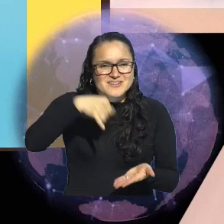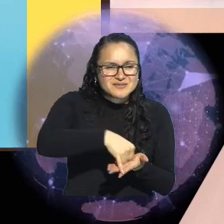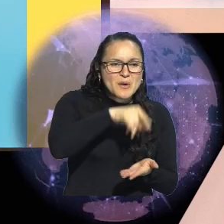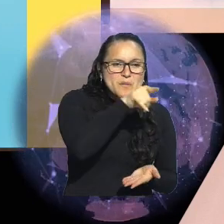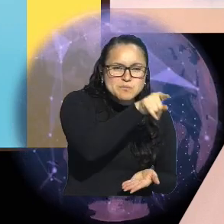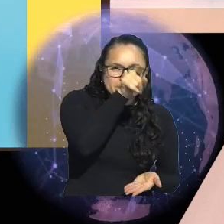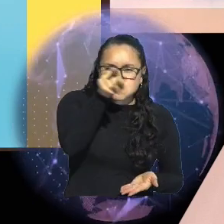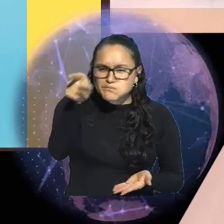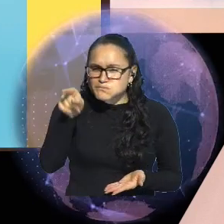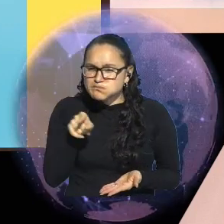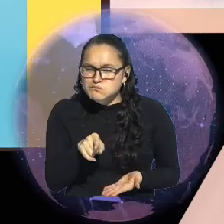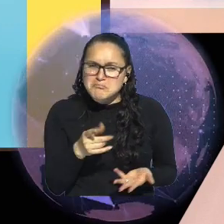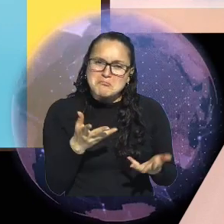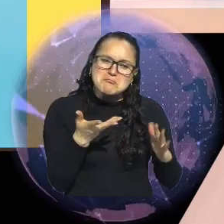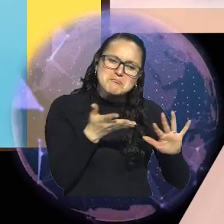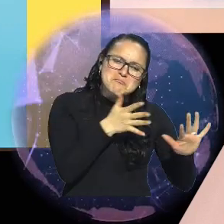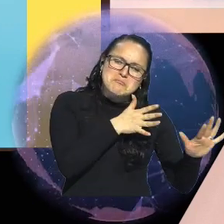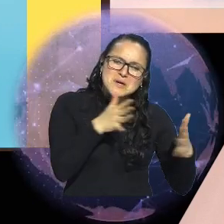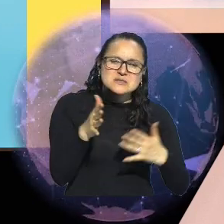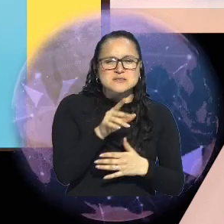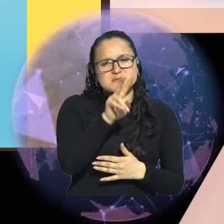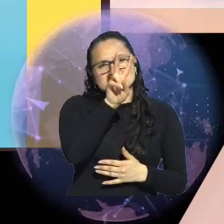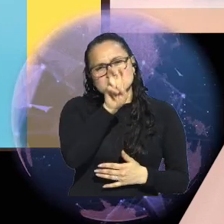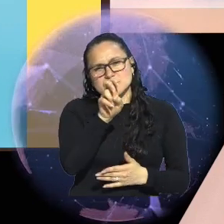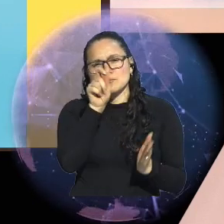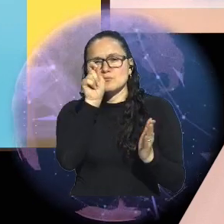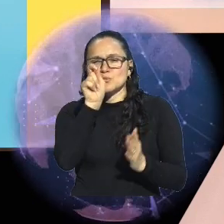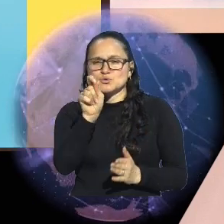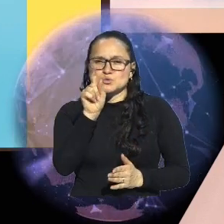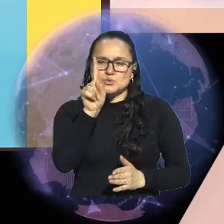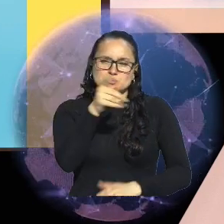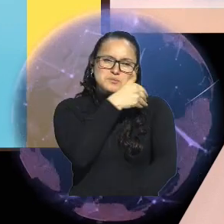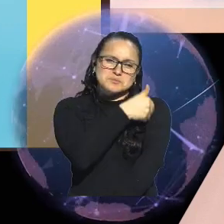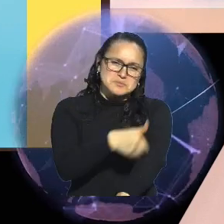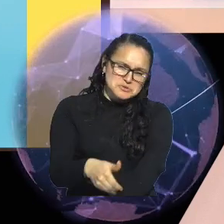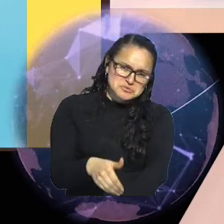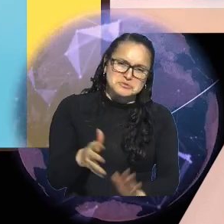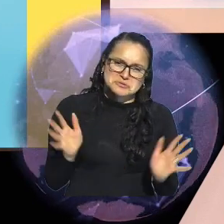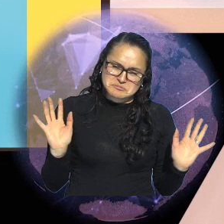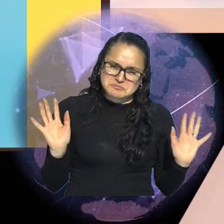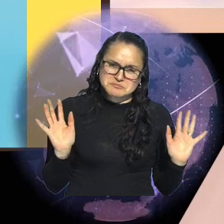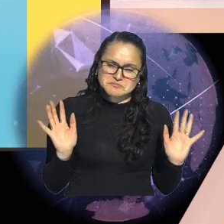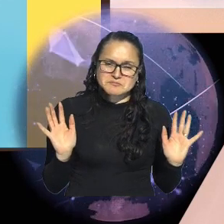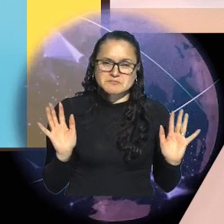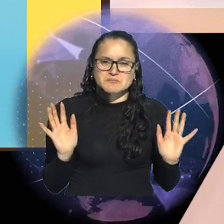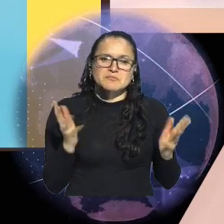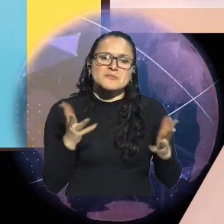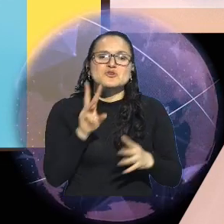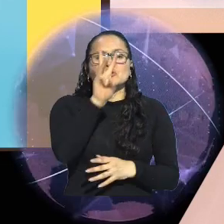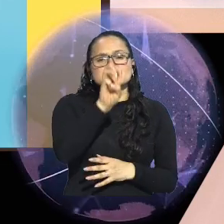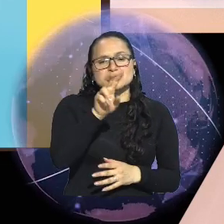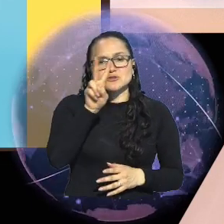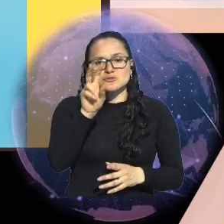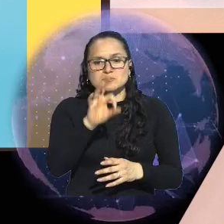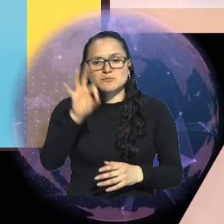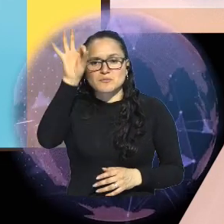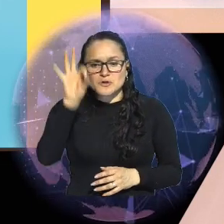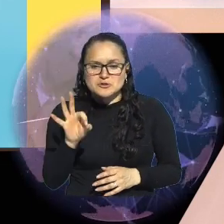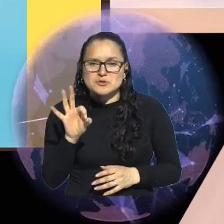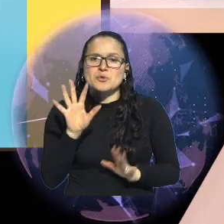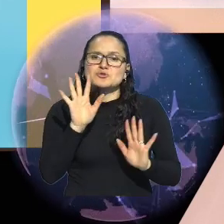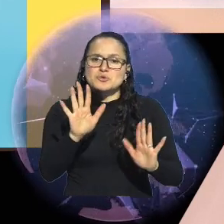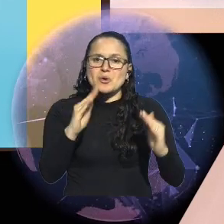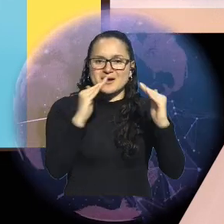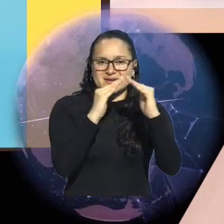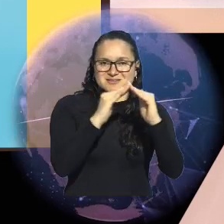era ligeramente superior a 7.1 millones de las cuales el 82 por ciento residenciales